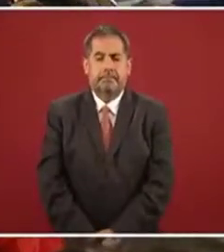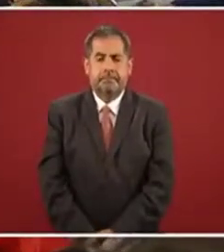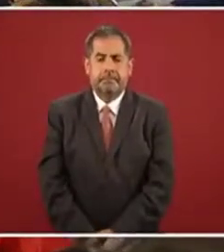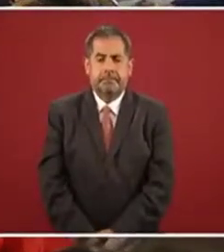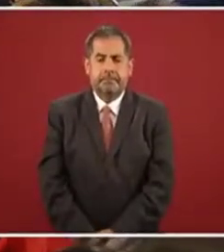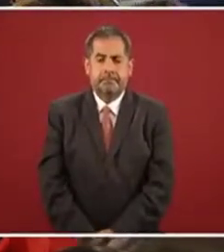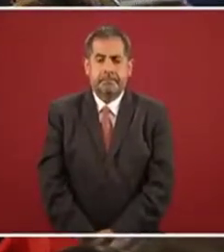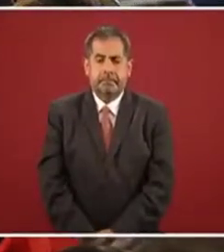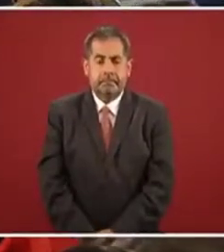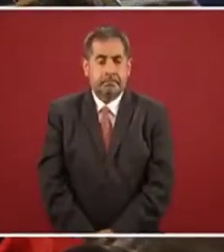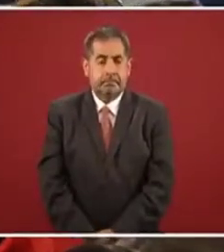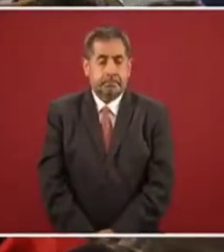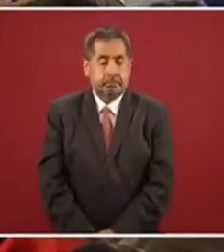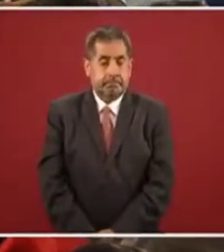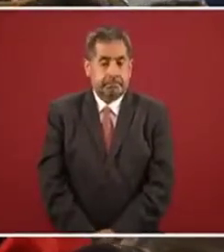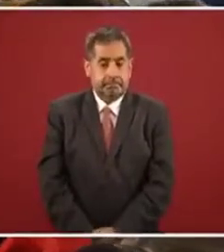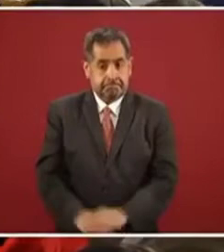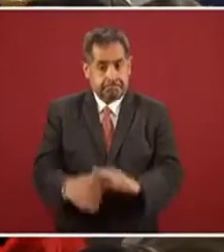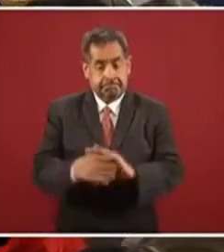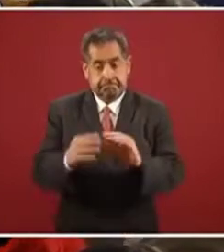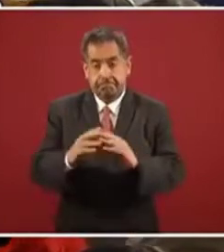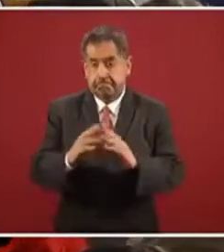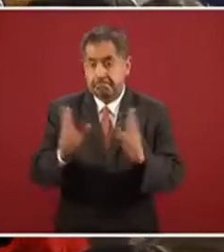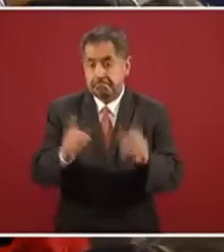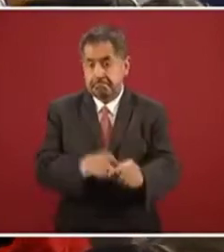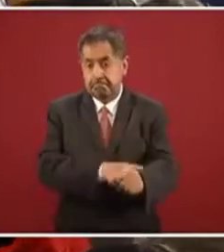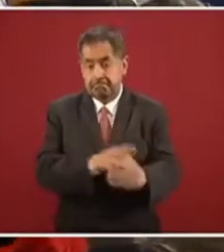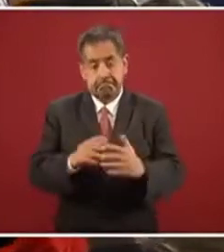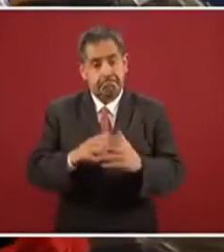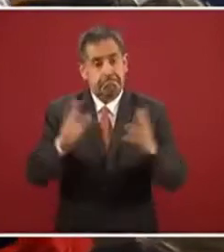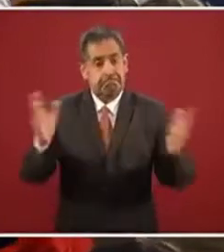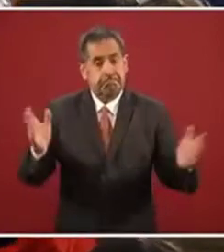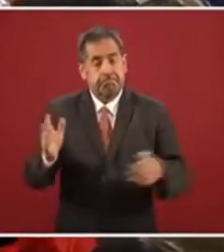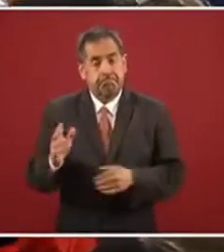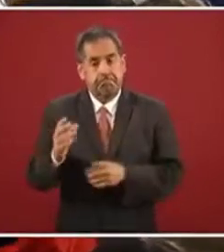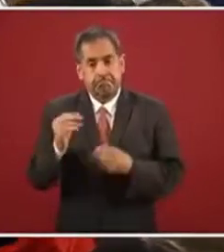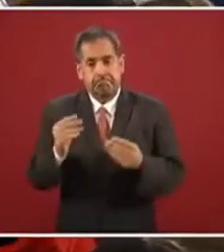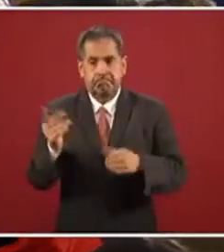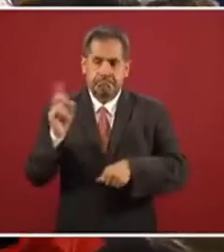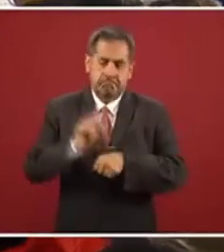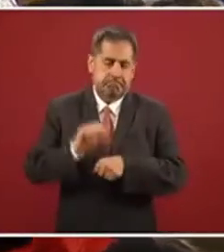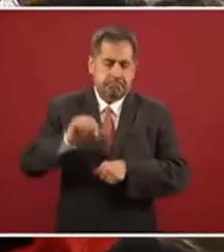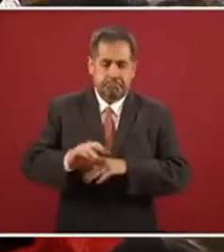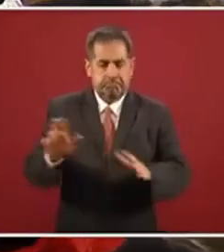Pues fue amplia la conferencia del día de hoy.